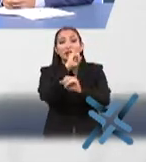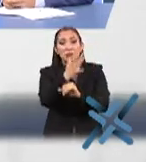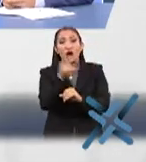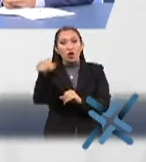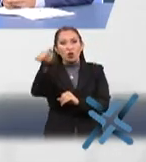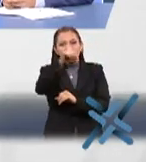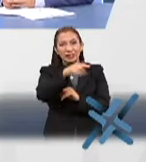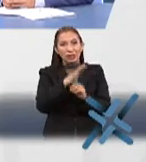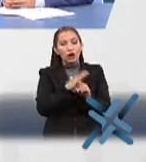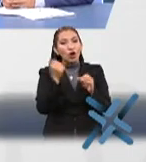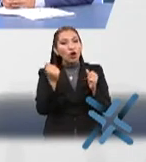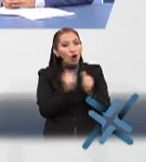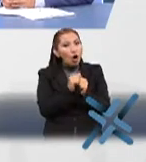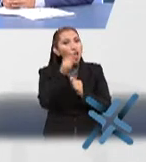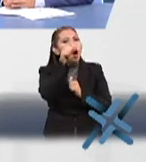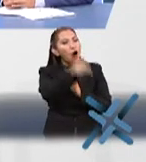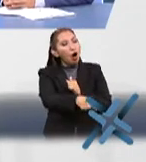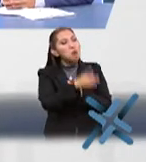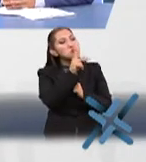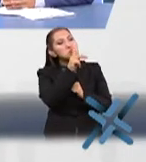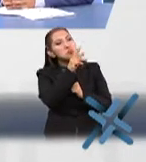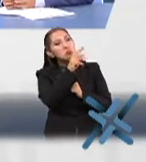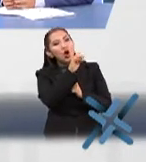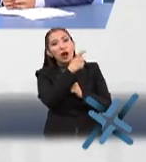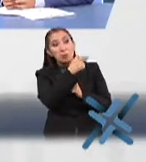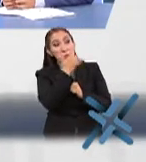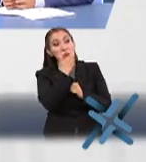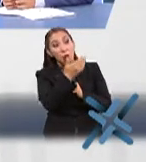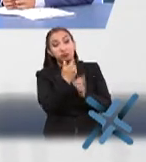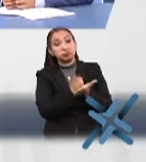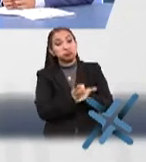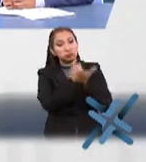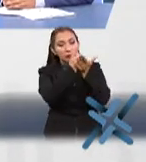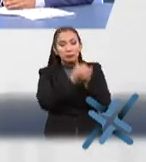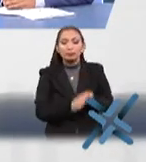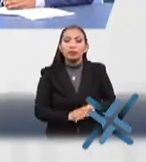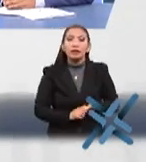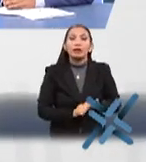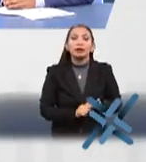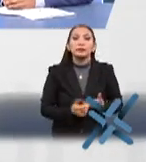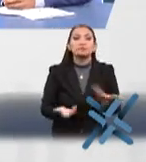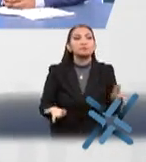la programación que están teniendo, creo que puede ser muy, muy útil. Entonces,